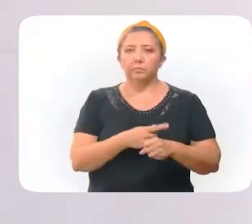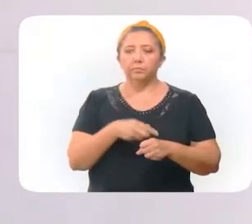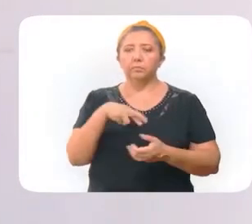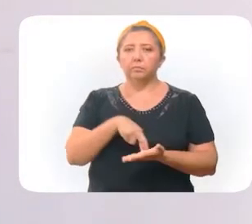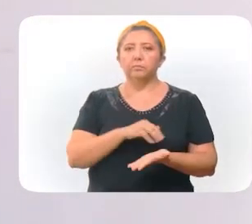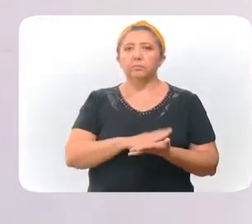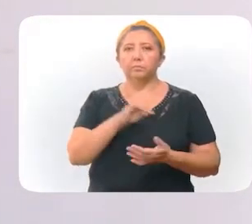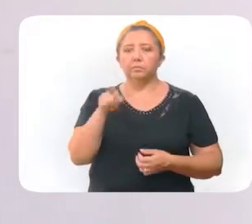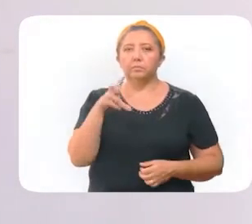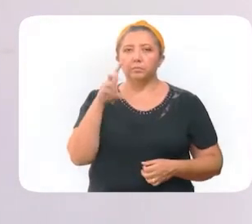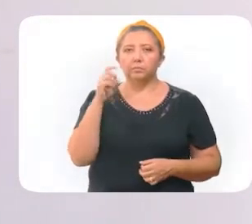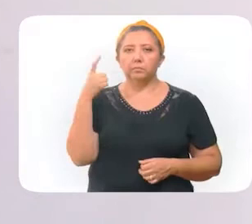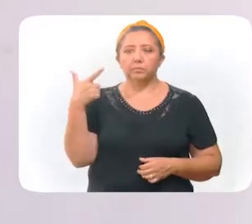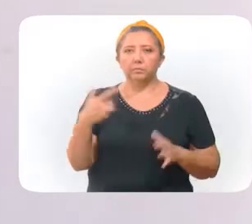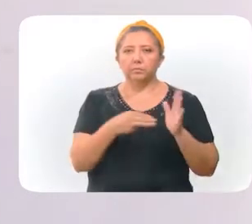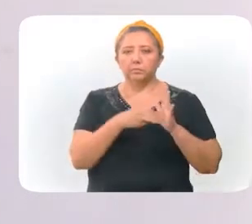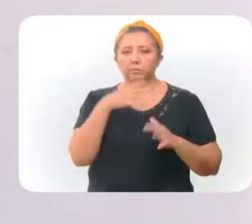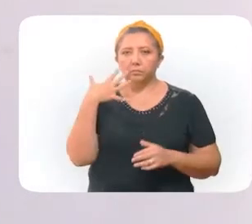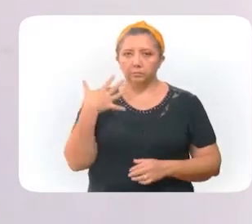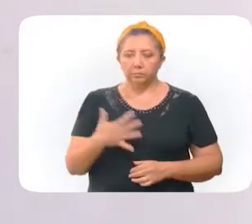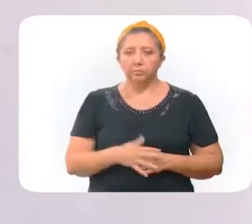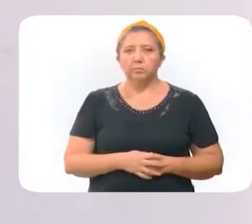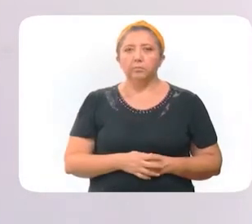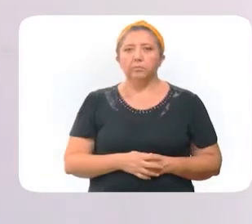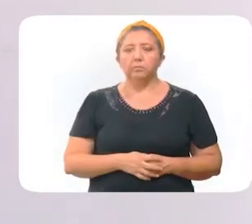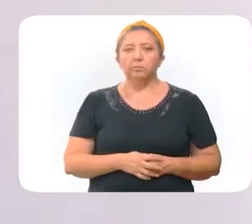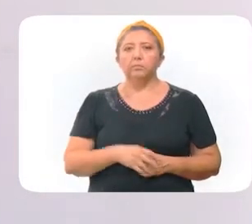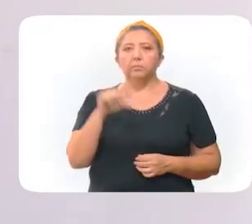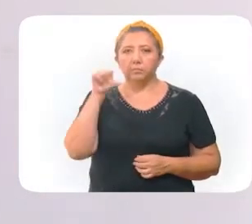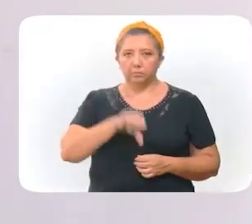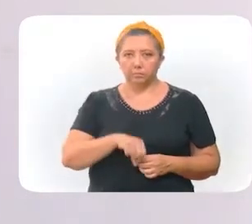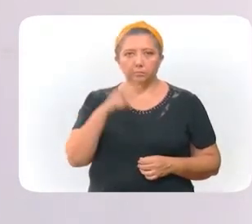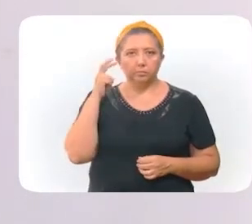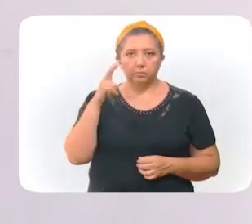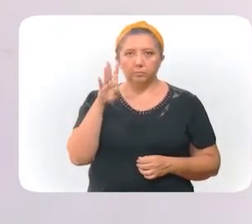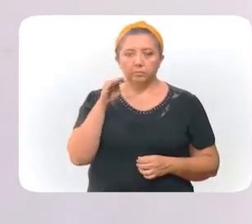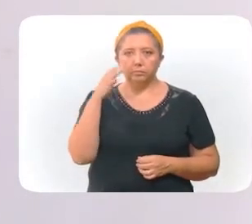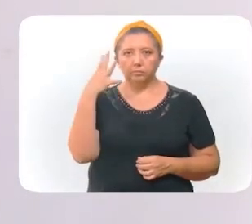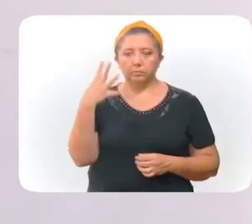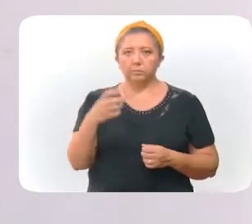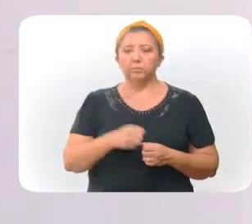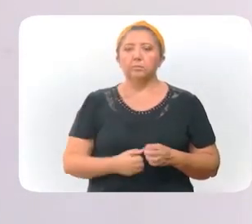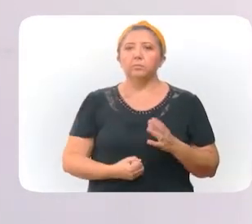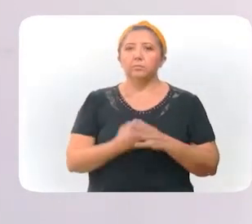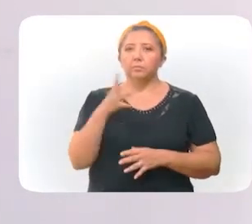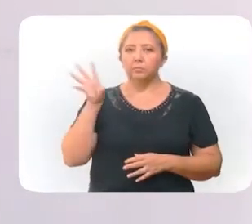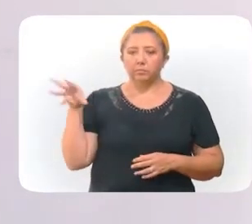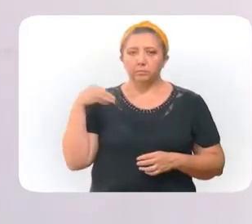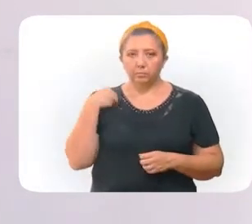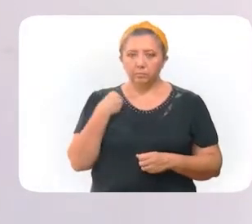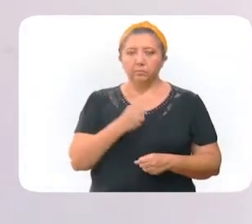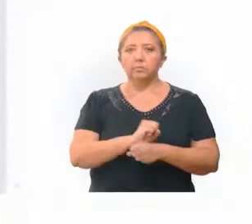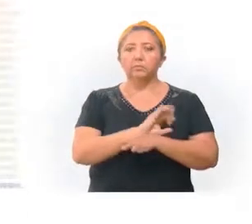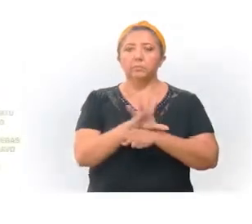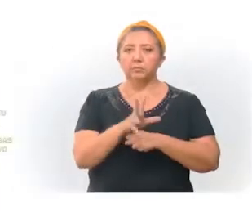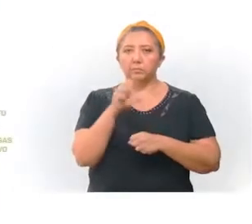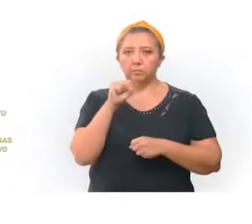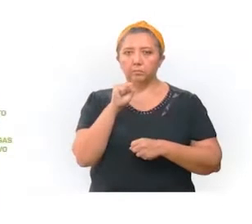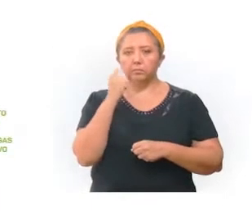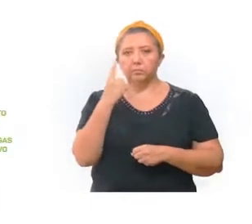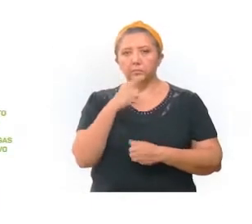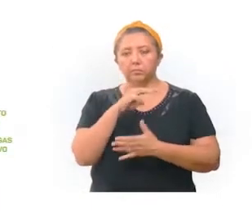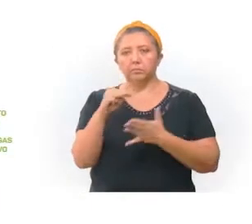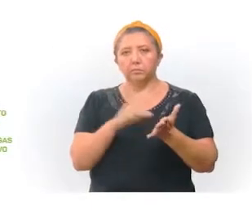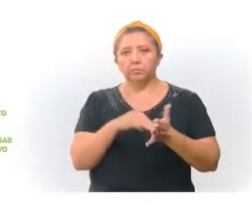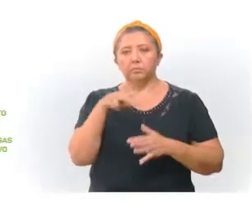contagios registrados, que son 37.005. Hoy se detectaron 94 nuevos contagios de coronavirus, 61